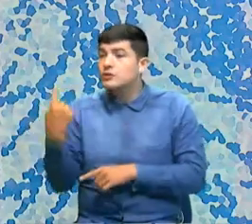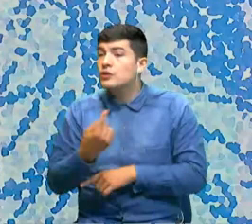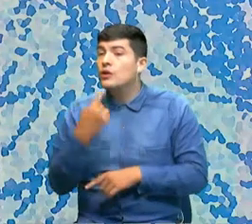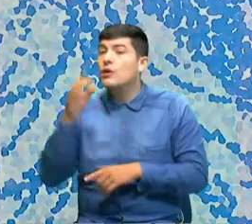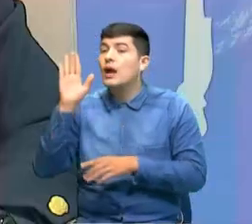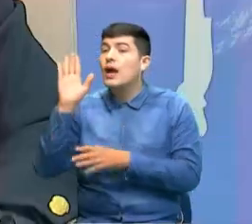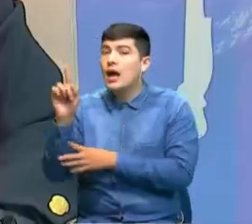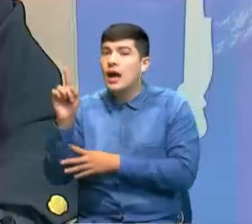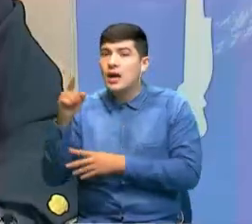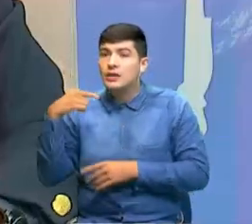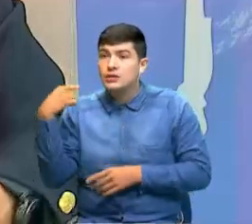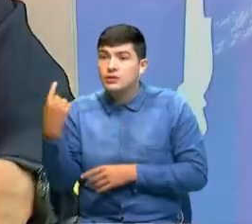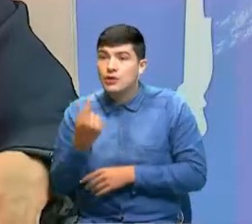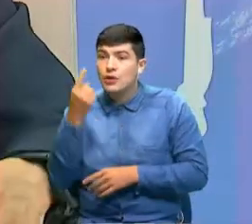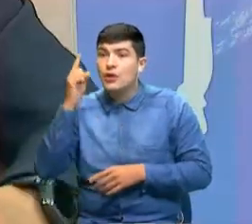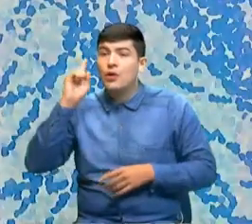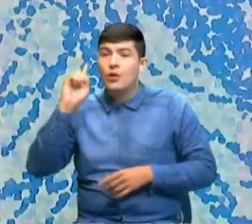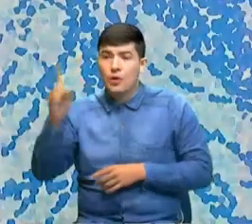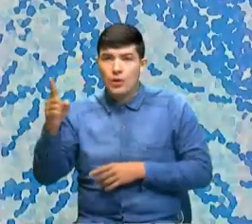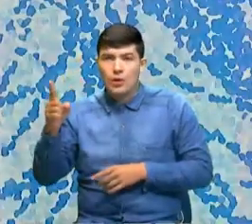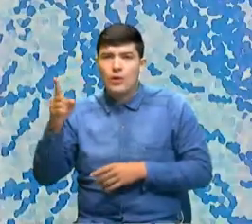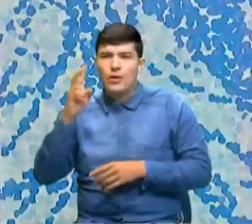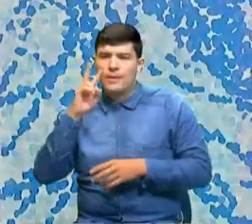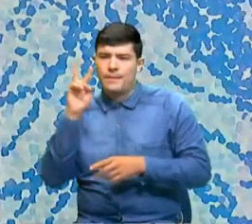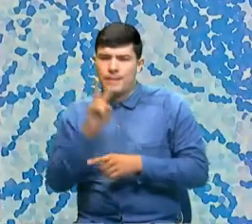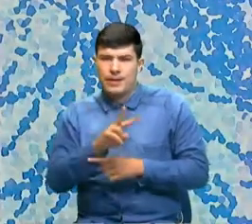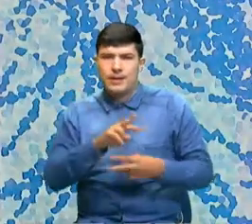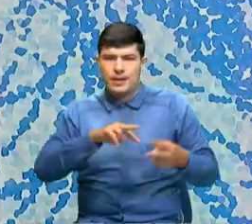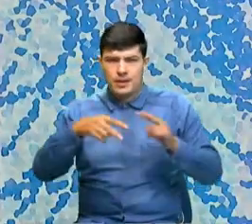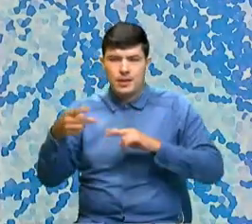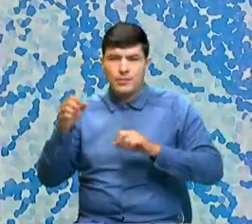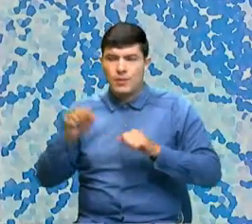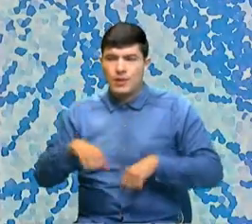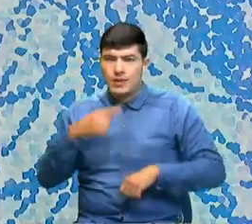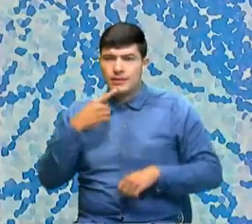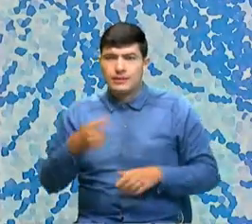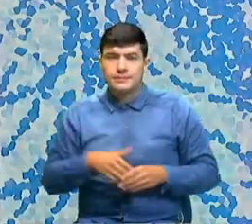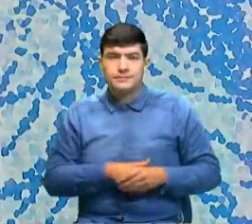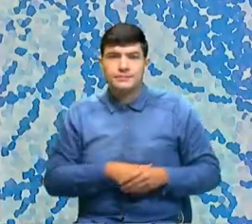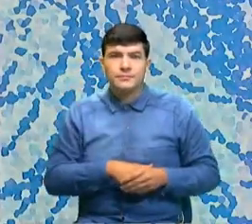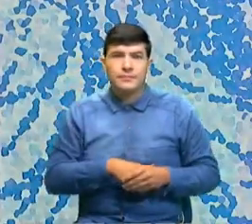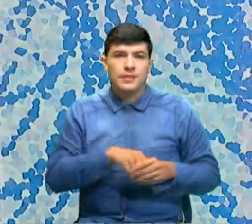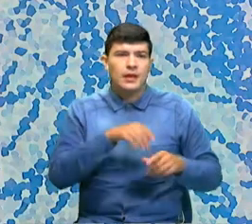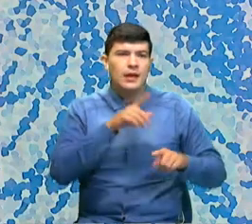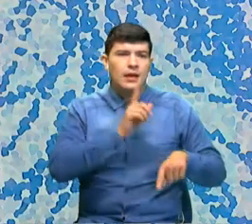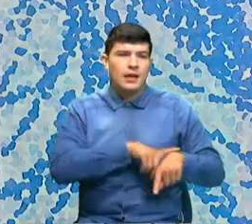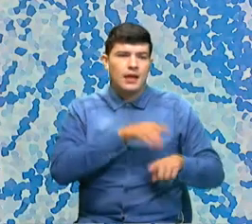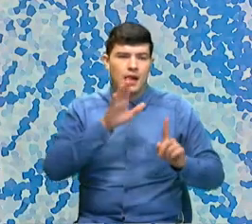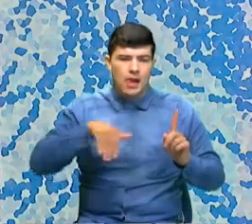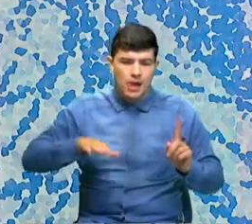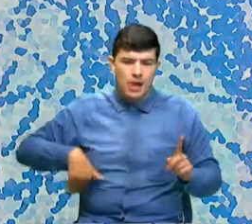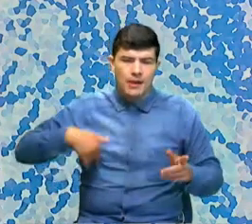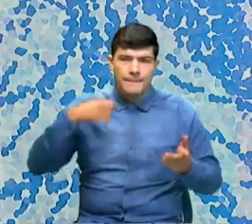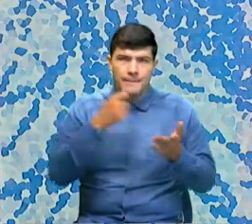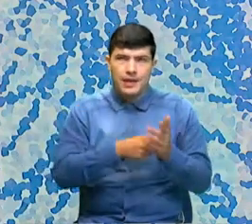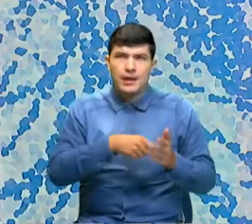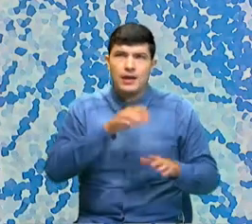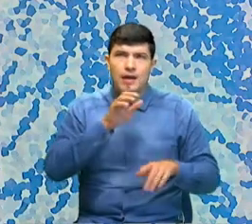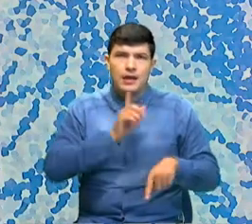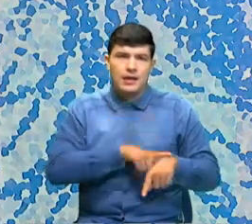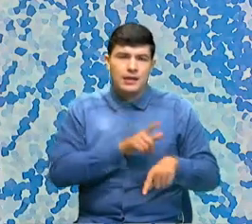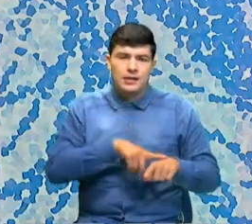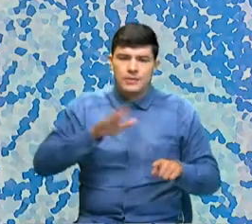es decir, excepción a esa norma, encontramos las siguientes. Primero, que se haya atrasado en el pago de expensas comunes, en el